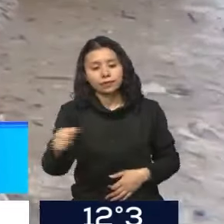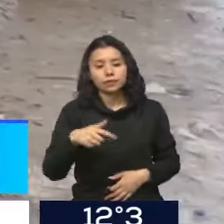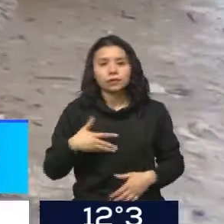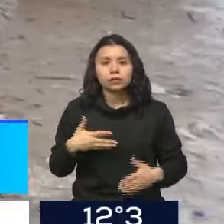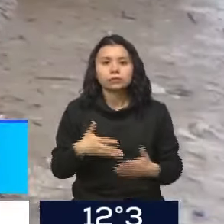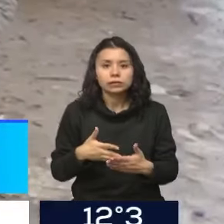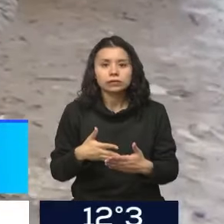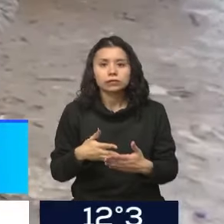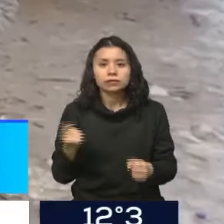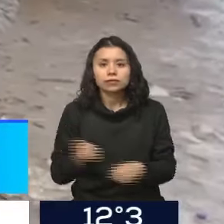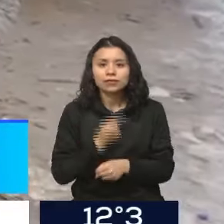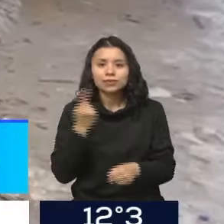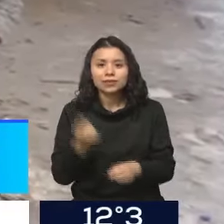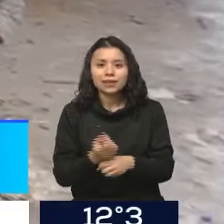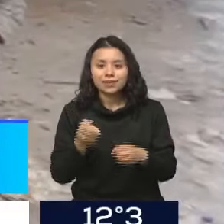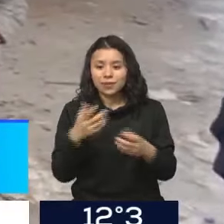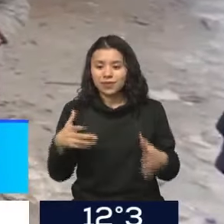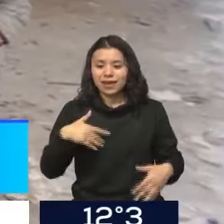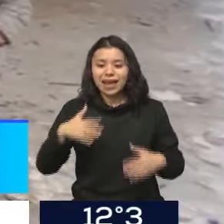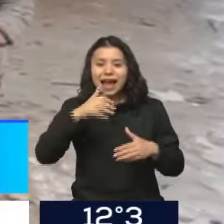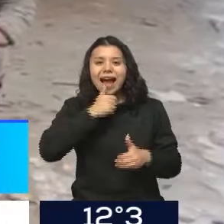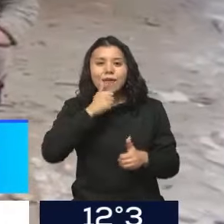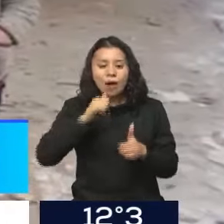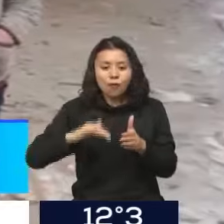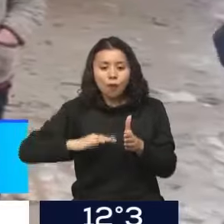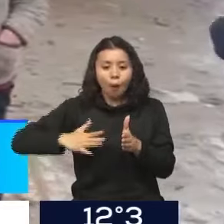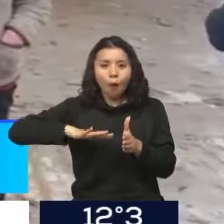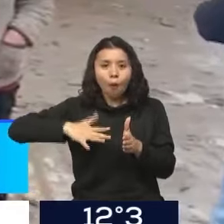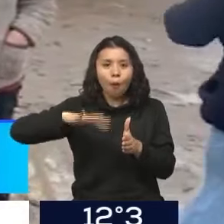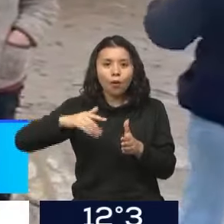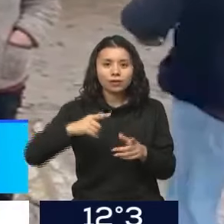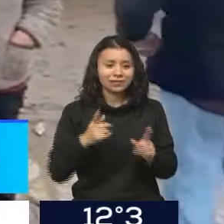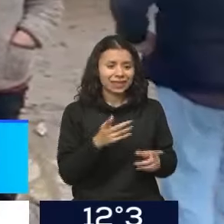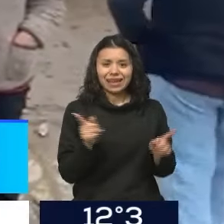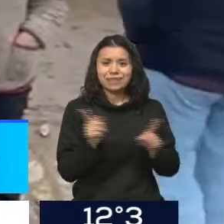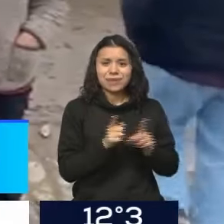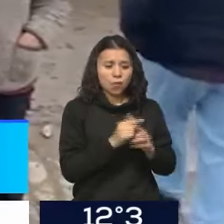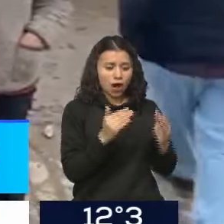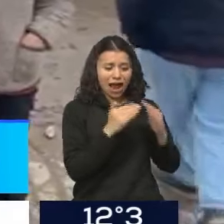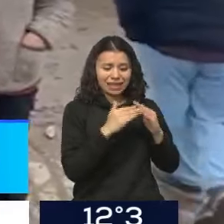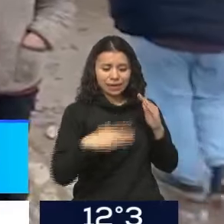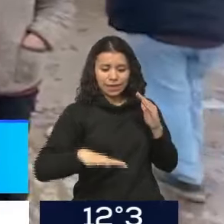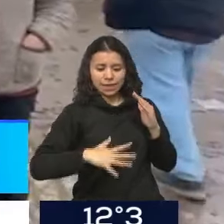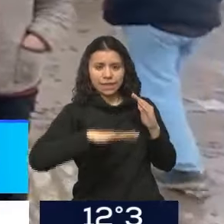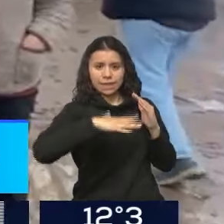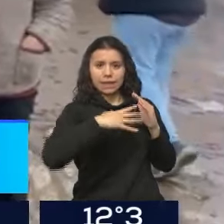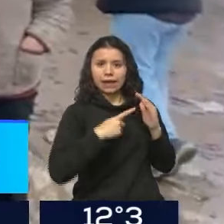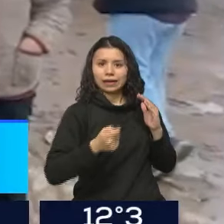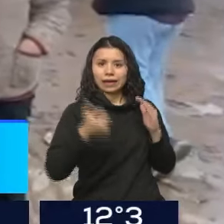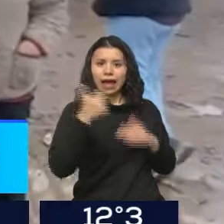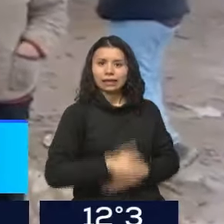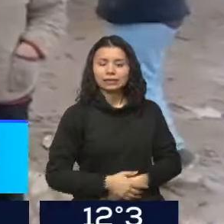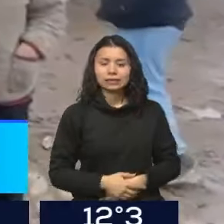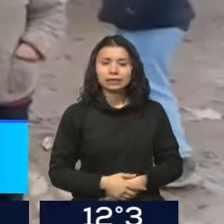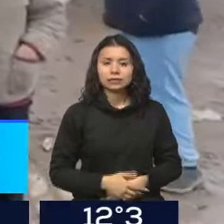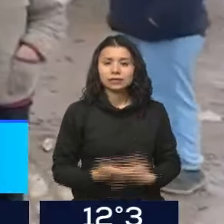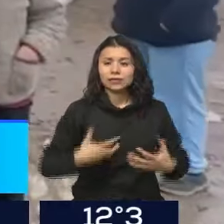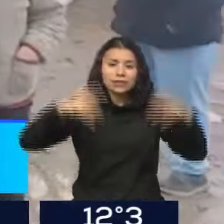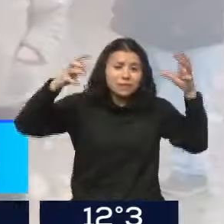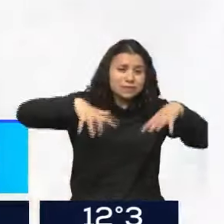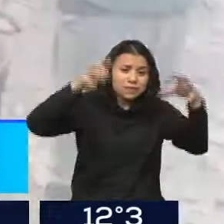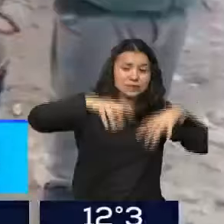llegaba casi a la entrada de la casa. Era imposible salir afuera. No, con la lluvia y como estaba el agua, no podíamos